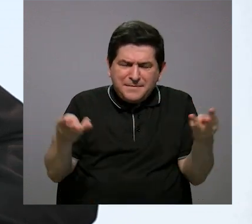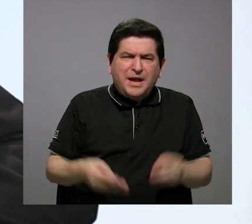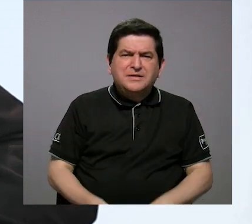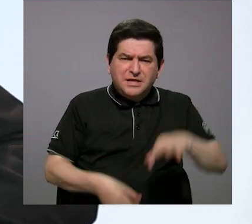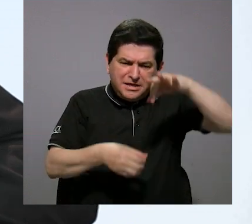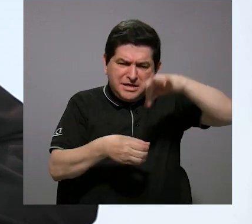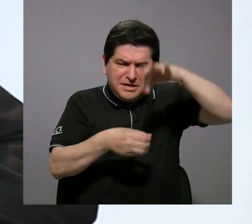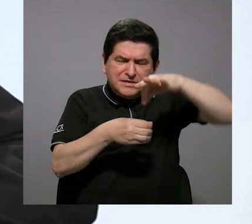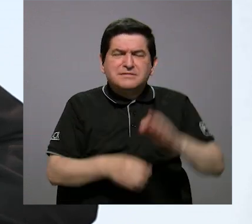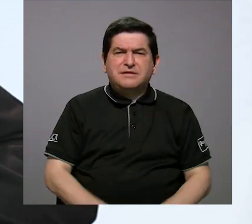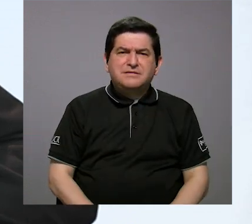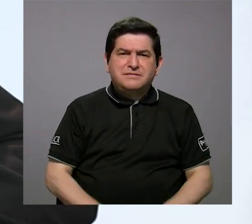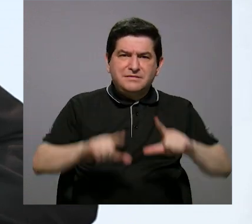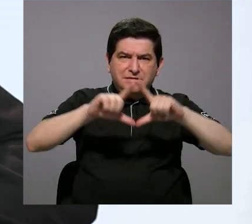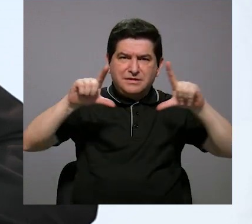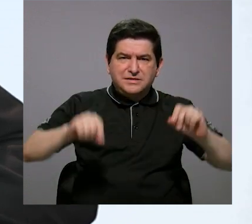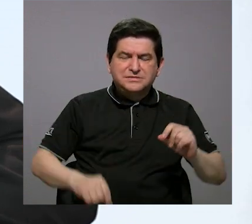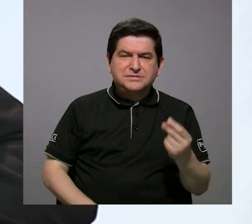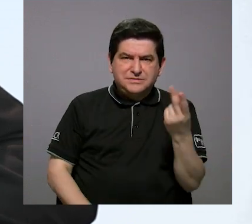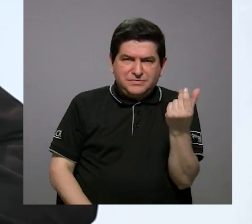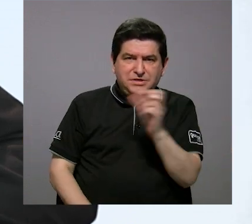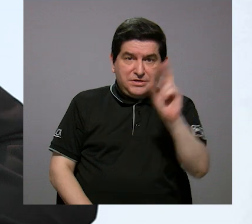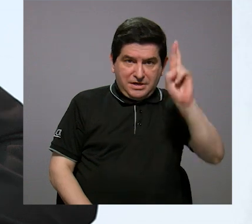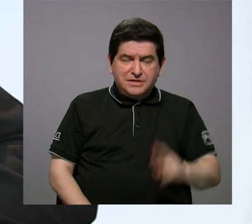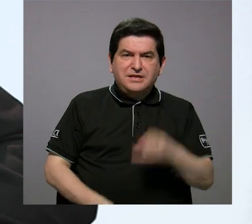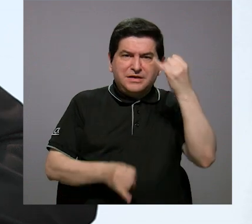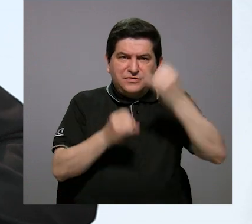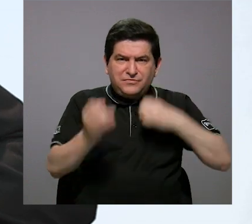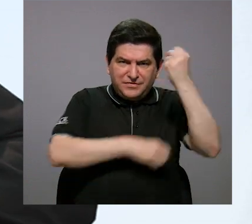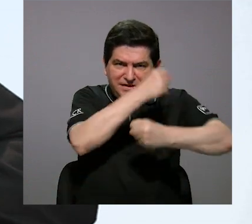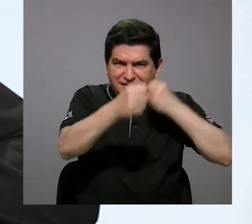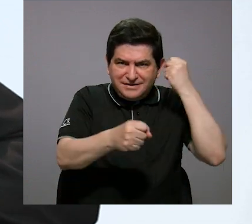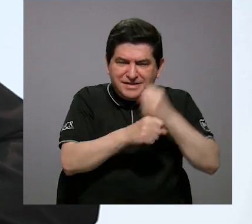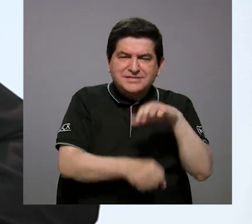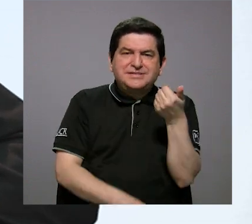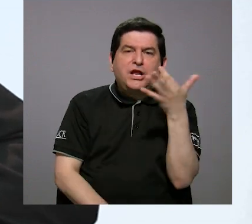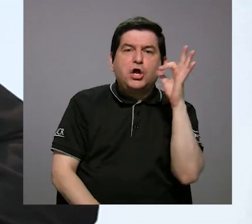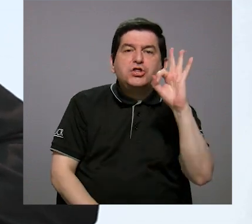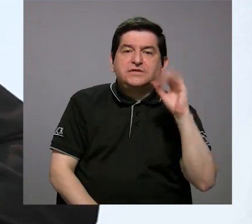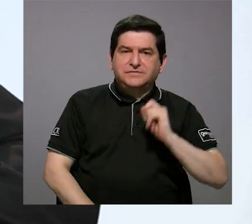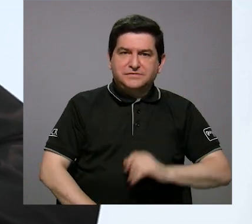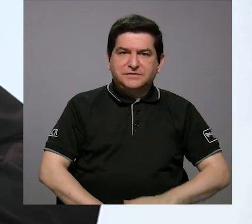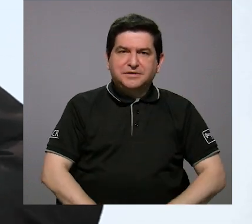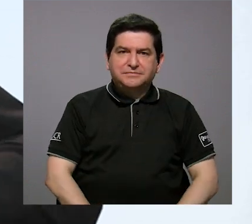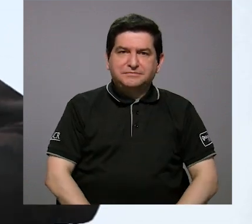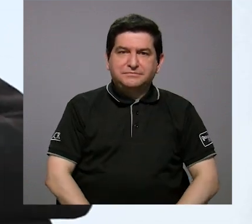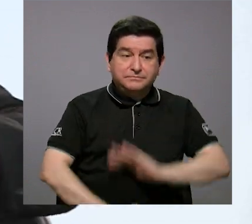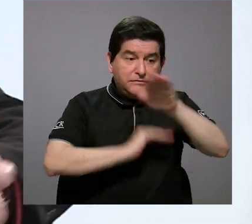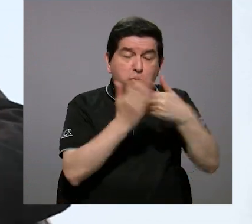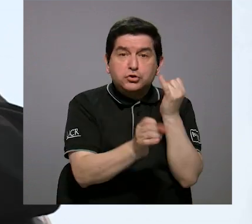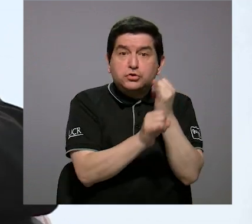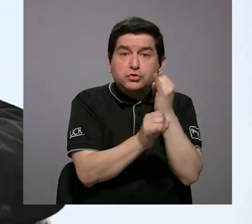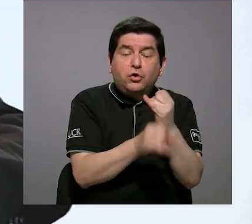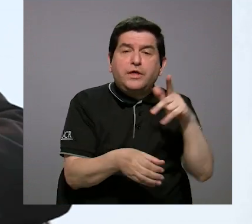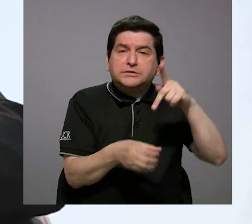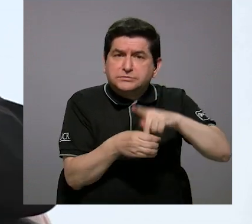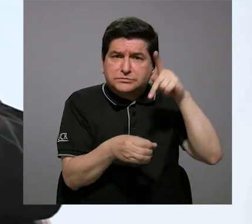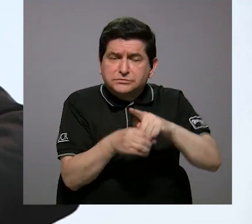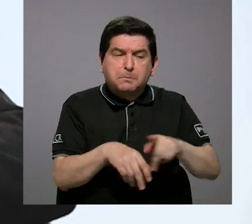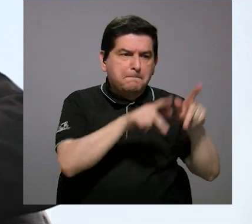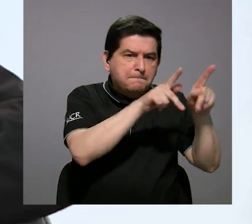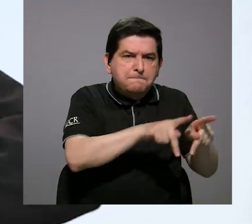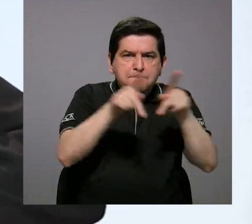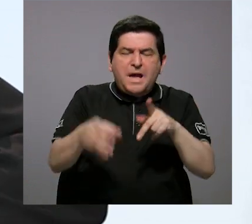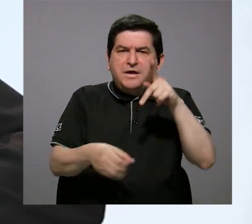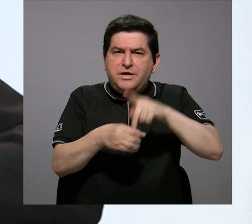tintas de los billetes de Costa Rica de finales del siglo XIX. Todas las instituciones involucradas,